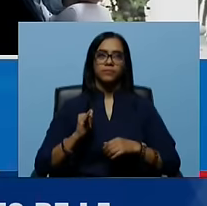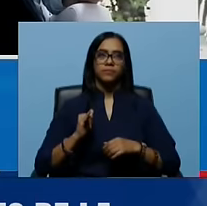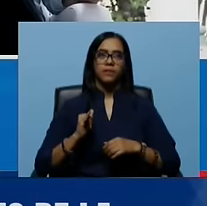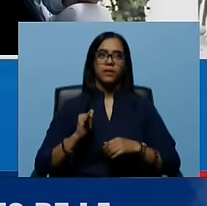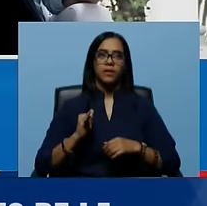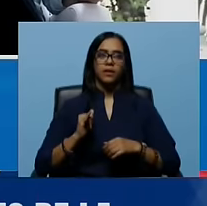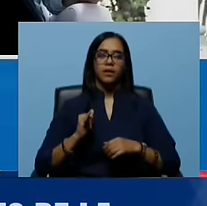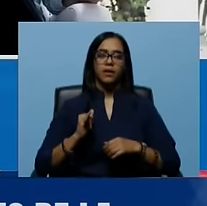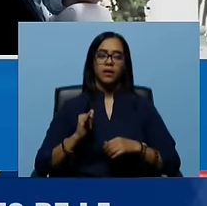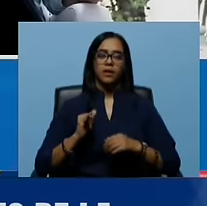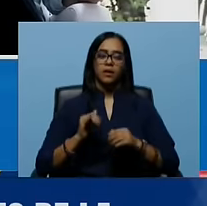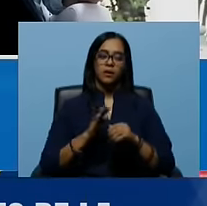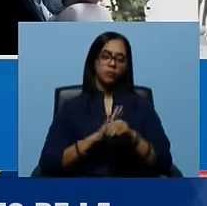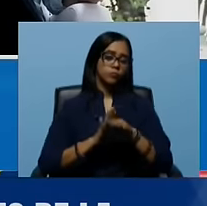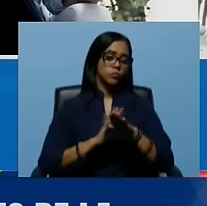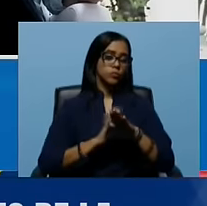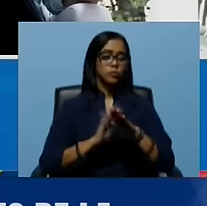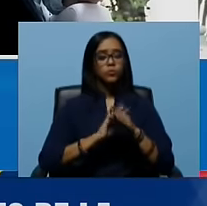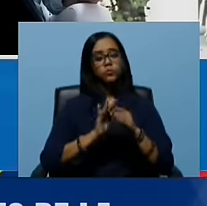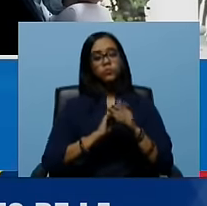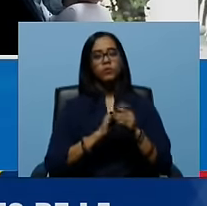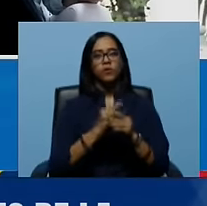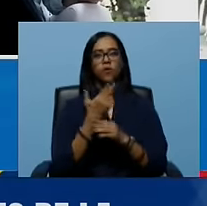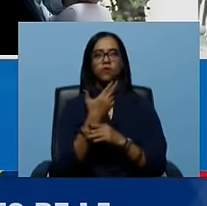pulir los fusiles.